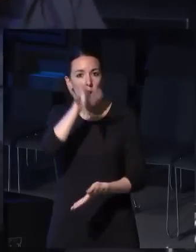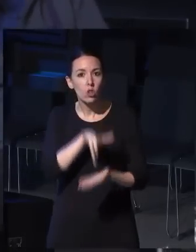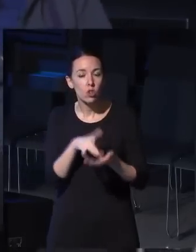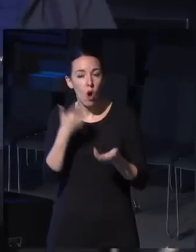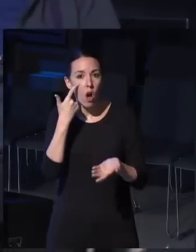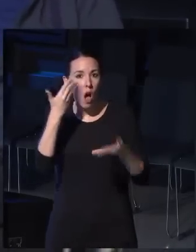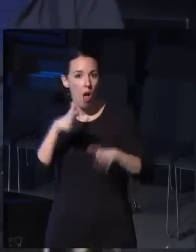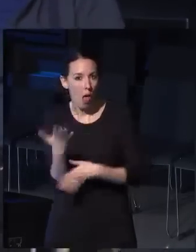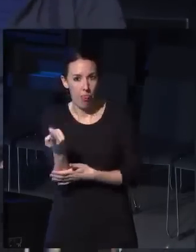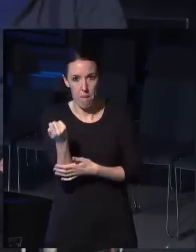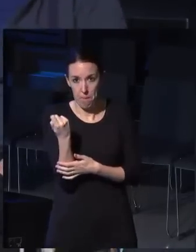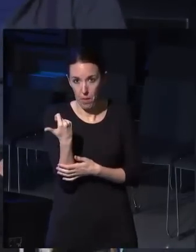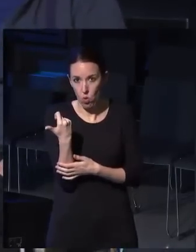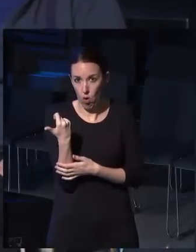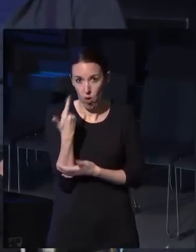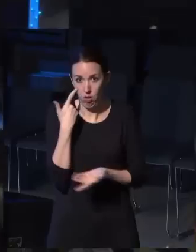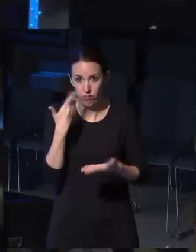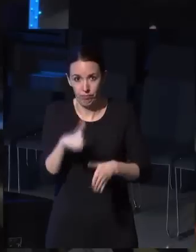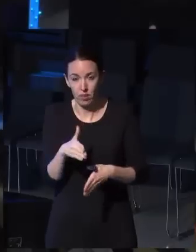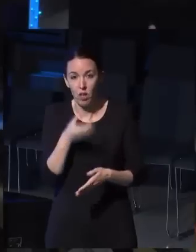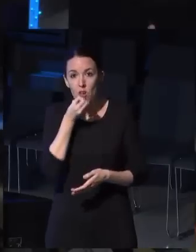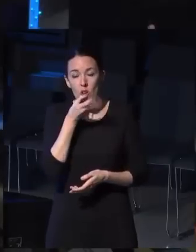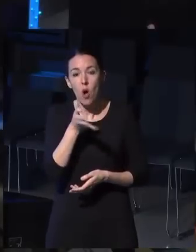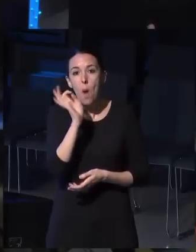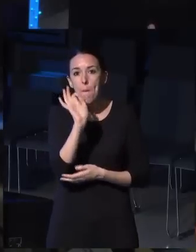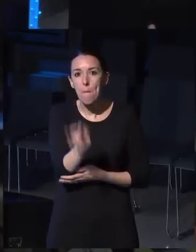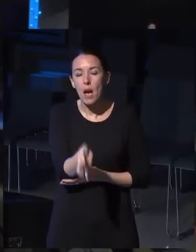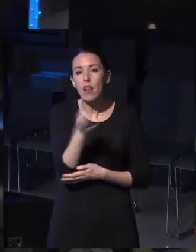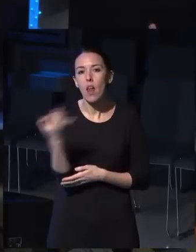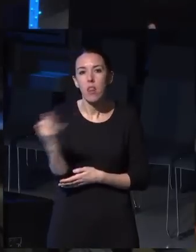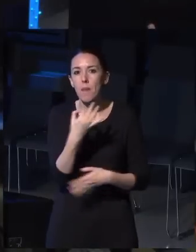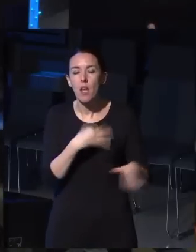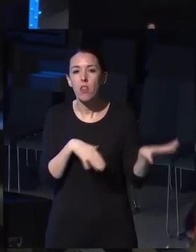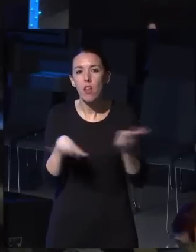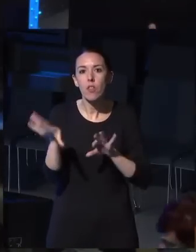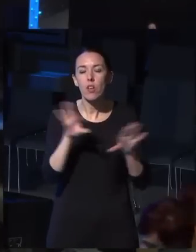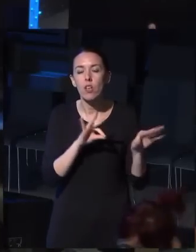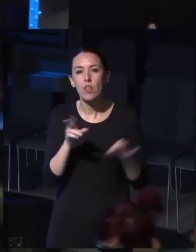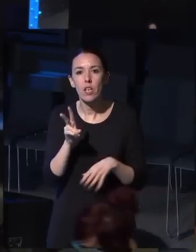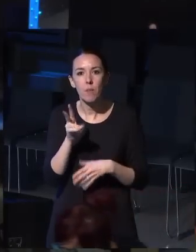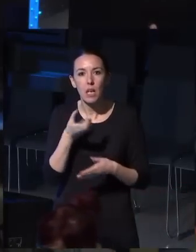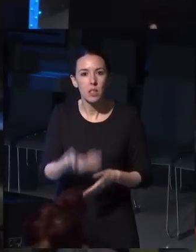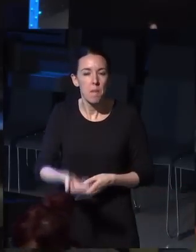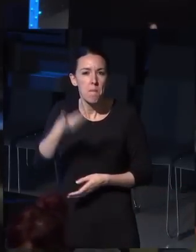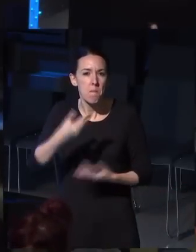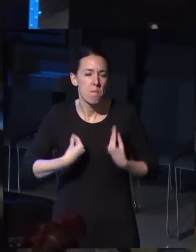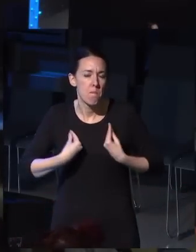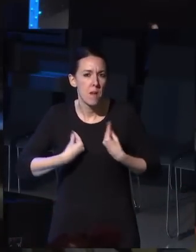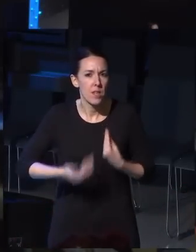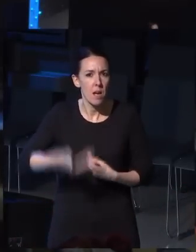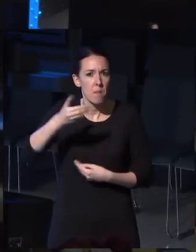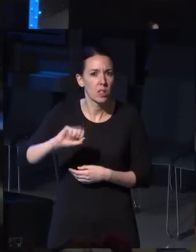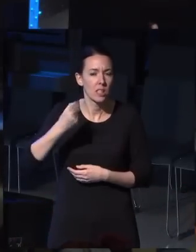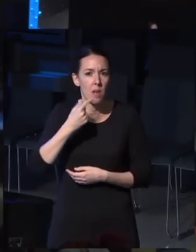ser descubierto hace poco. Y que, bueno, la verdad es que si yo tuve que decidir entre quién es más importante en mi vida, entre